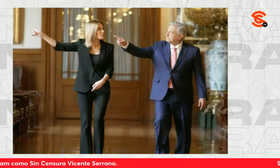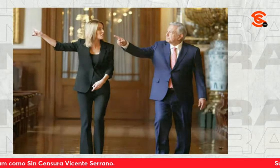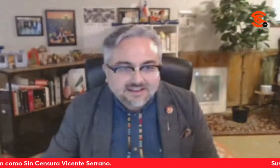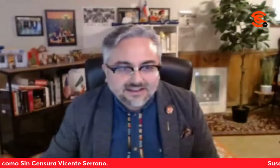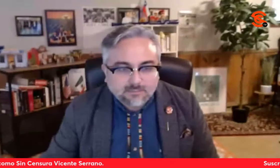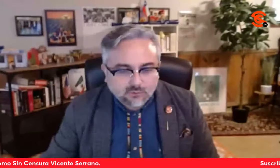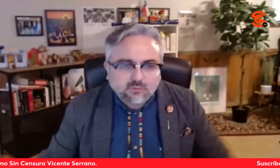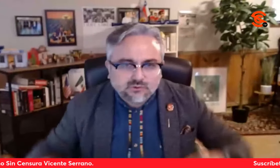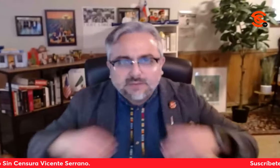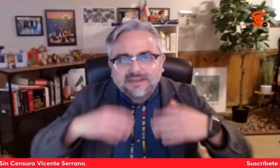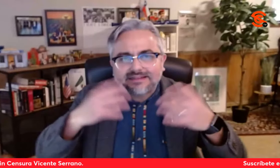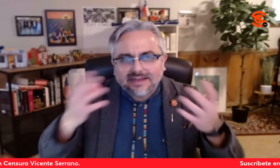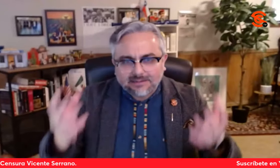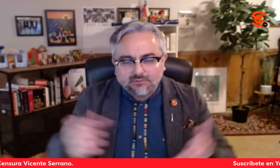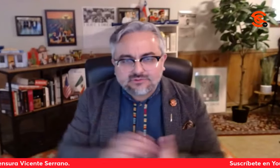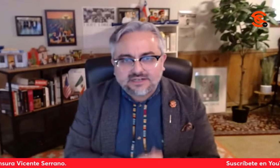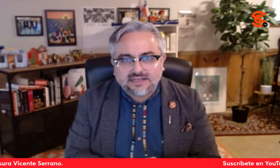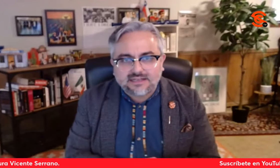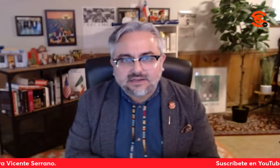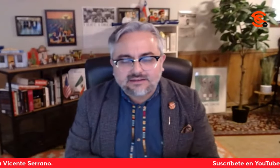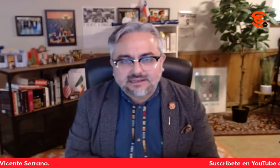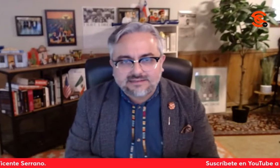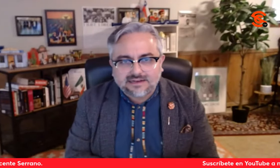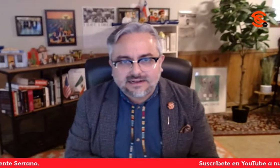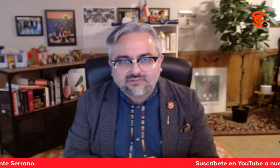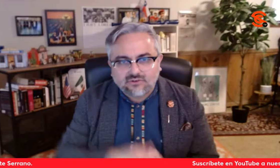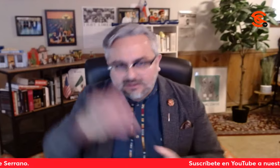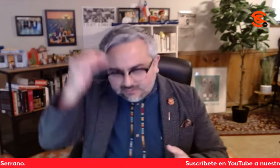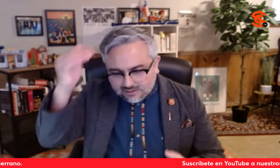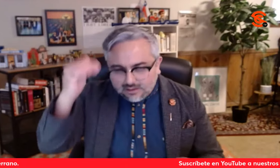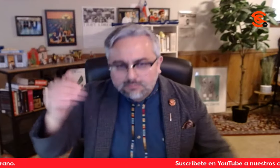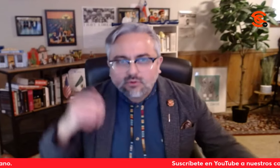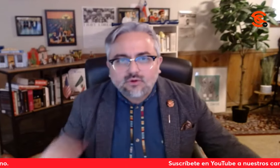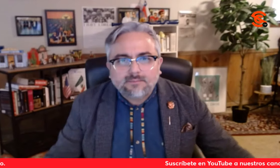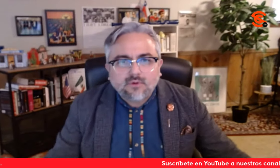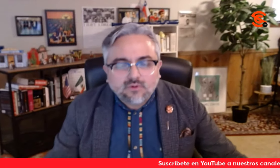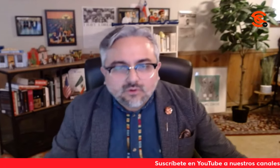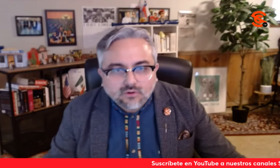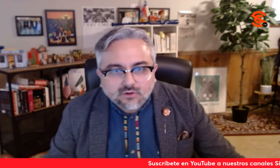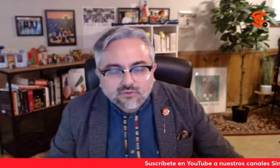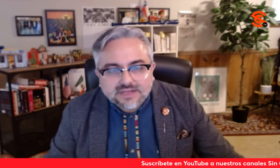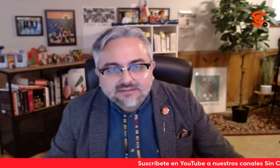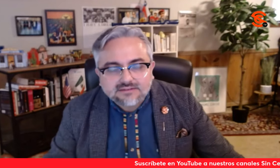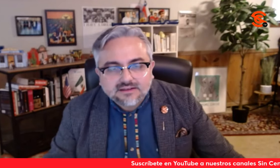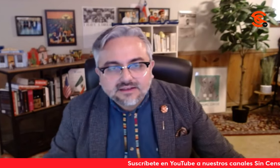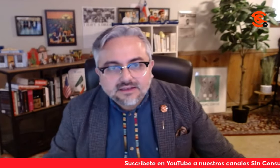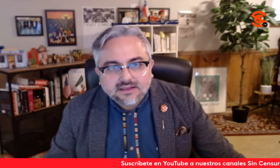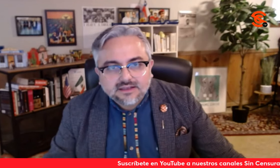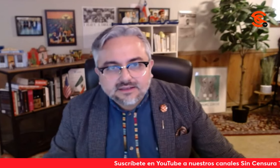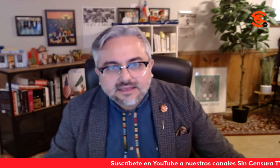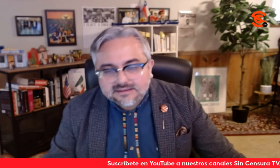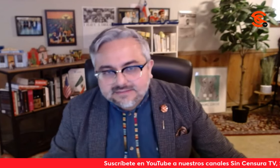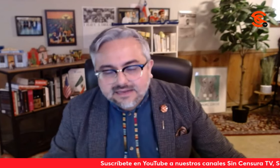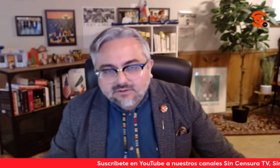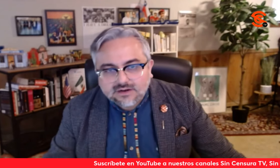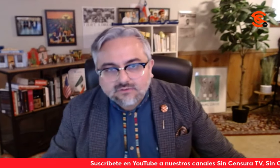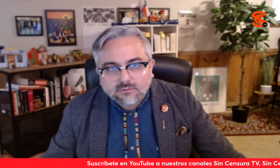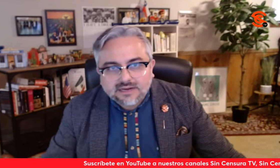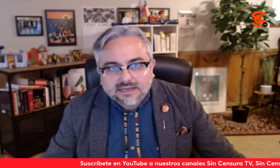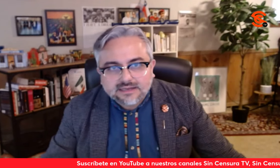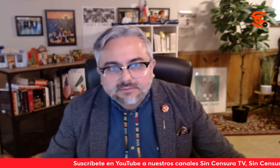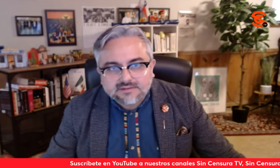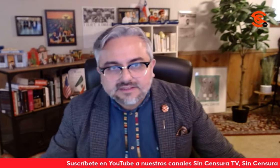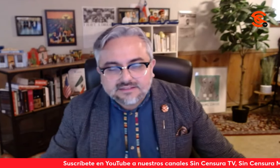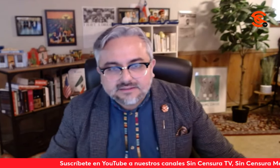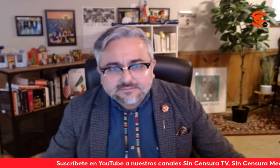importantes Por supuesto que platicaremos acerca de las declaraciones poco a poco con notas y ahí está no la